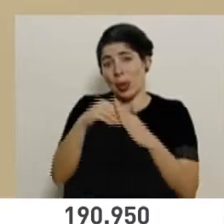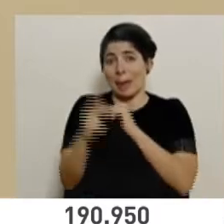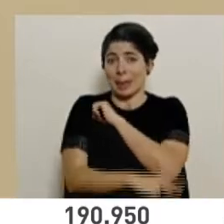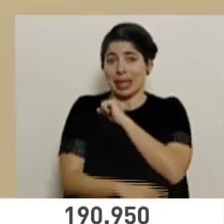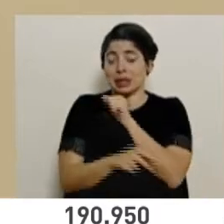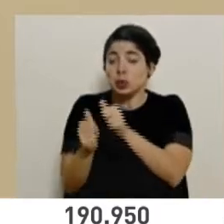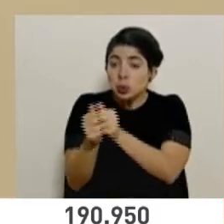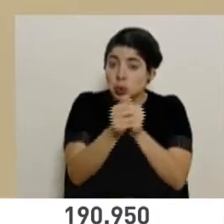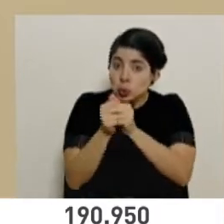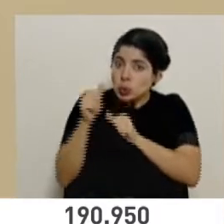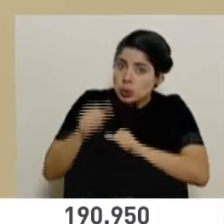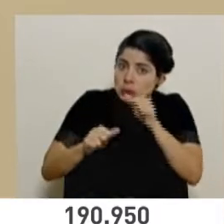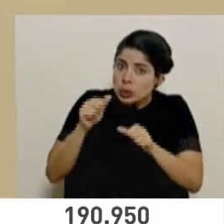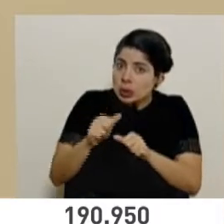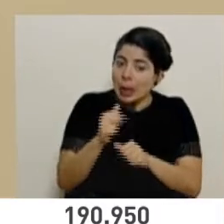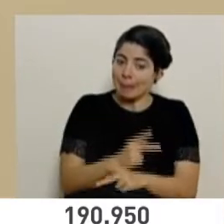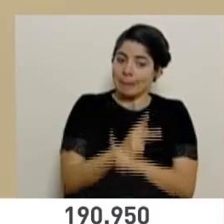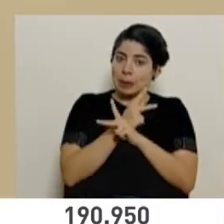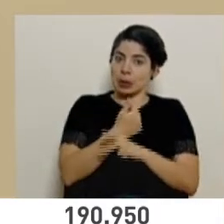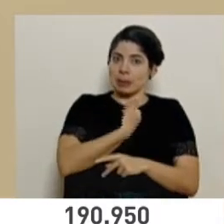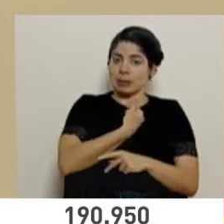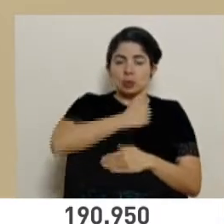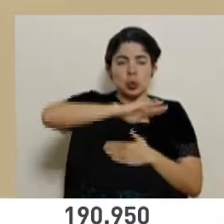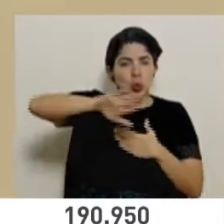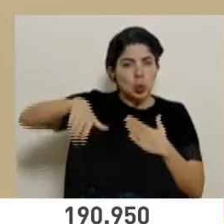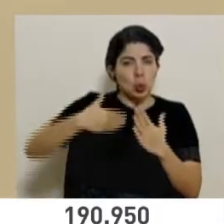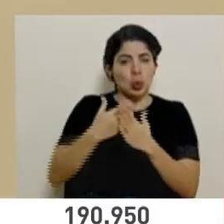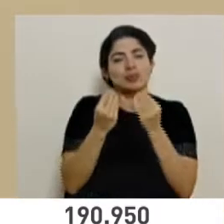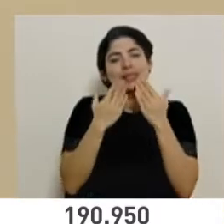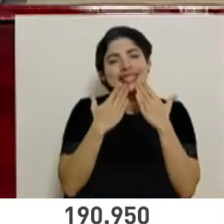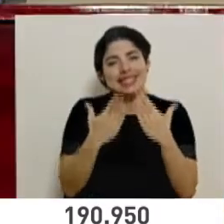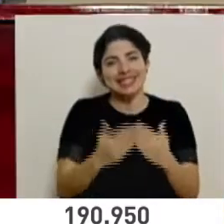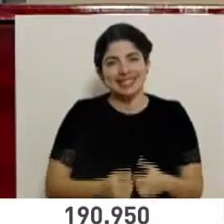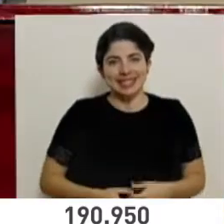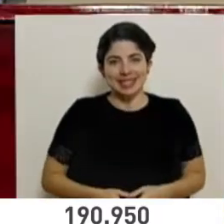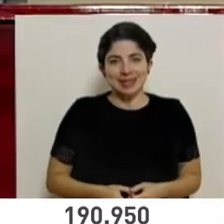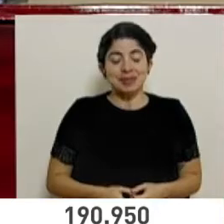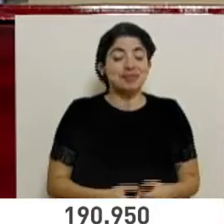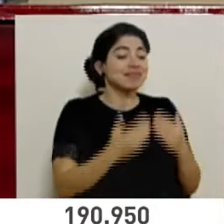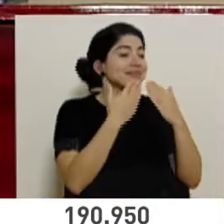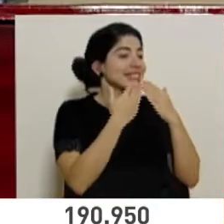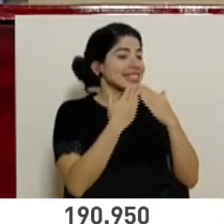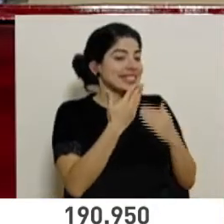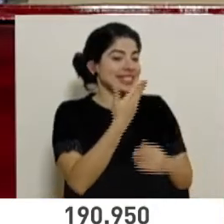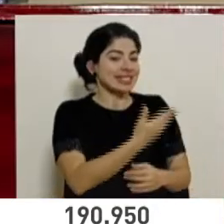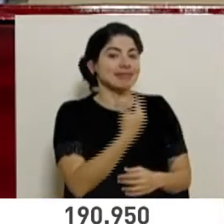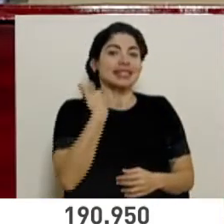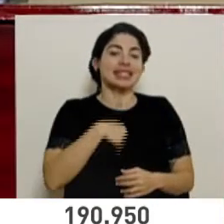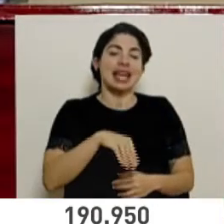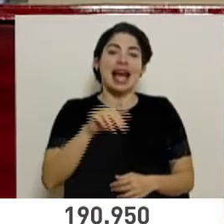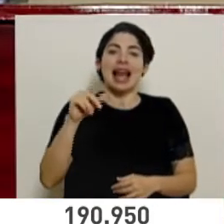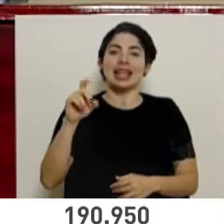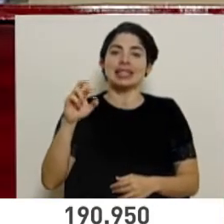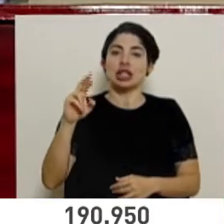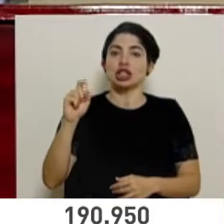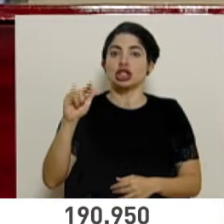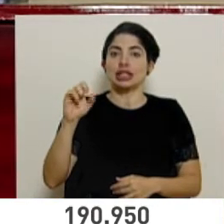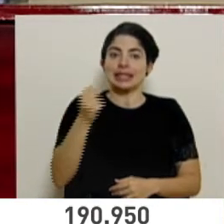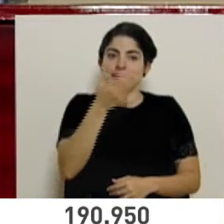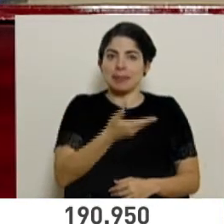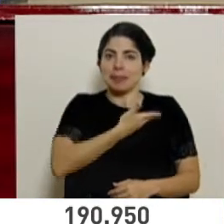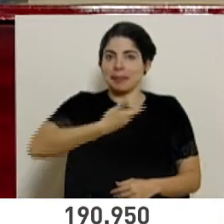salir juntos de esto, protegernos todas y todos. Muchísimas gracias. Muchas gracias al señor Alexander Solís,